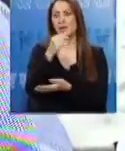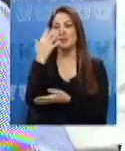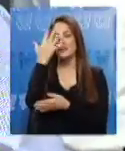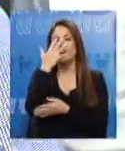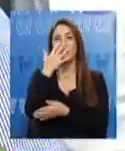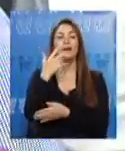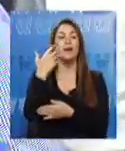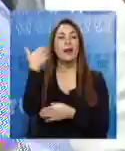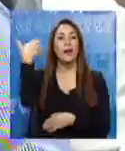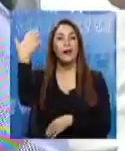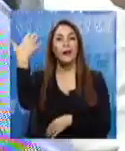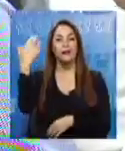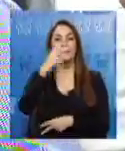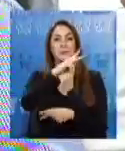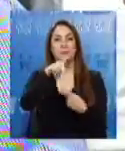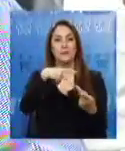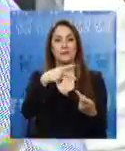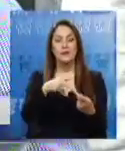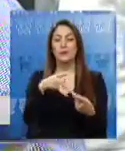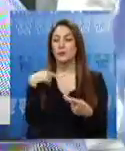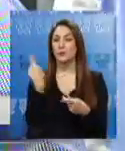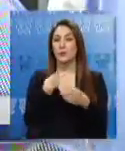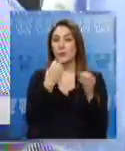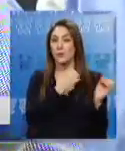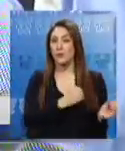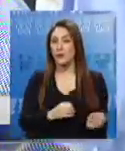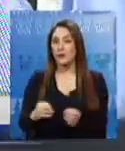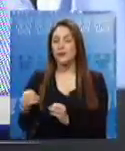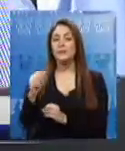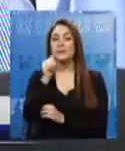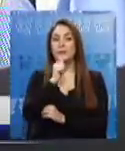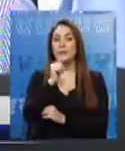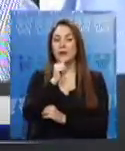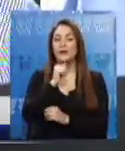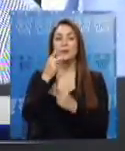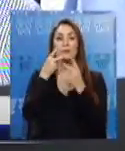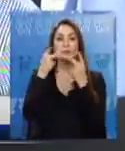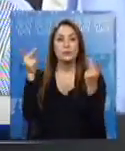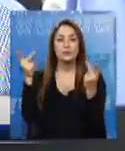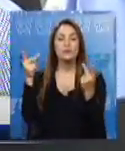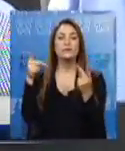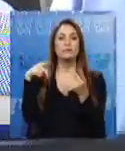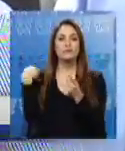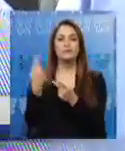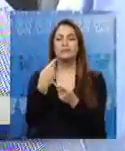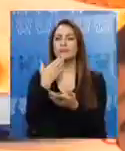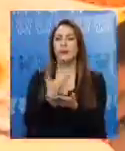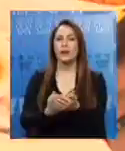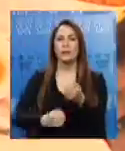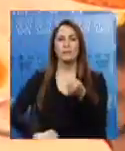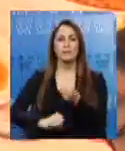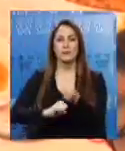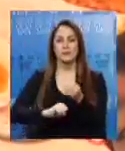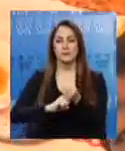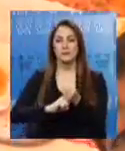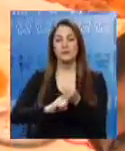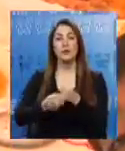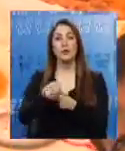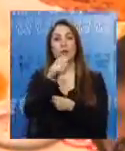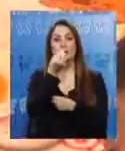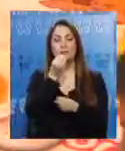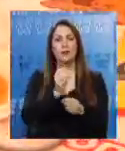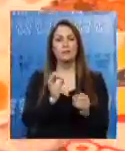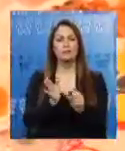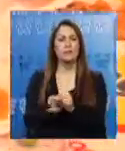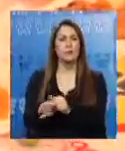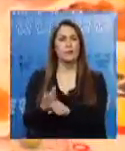los alcaldes y organizaciones públicas y privadas que desde el primer momento han estado con nosotros. Todos los platos se vendieron en tiempo